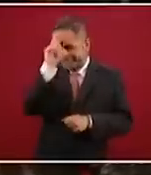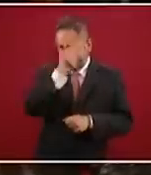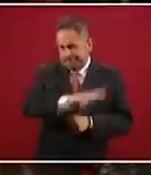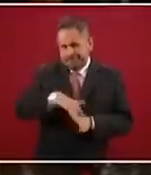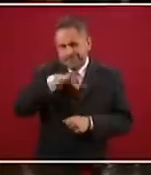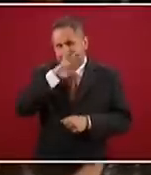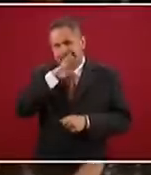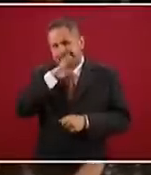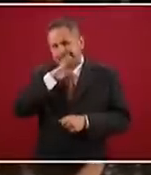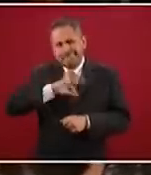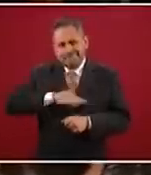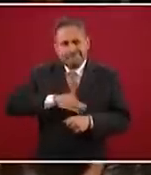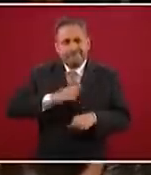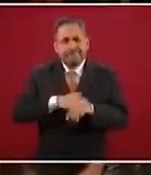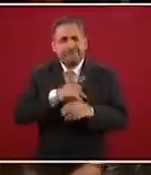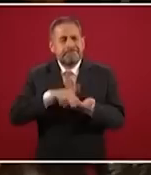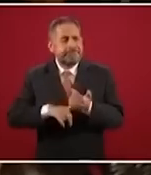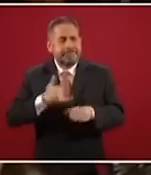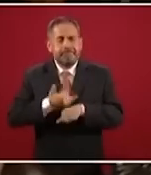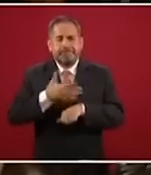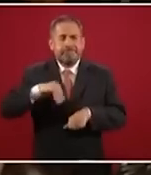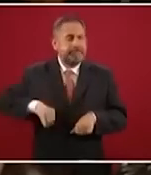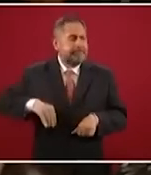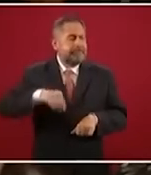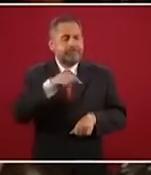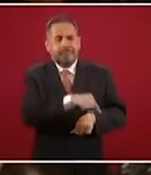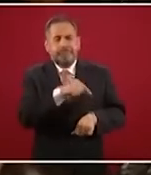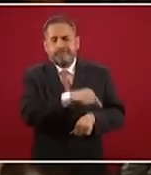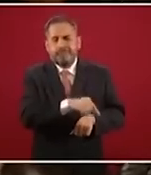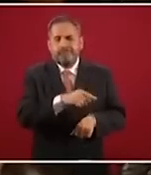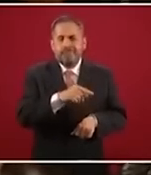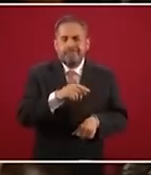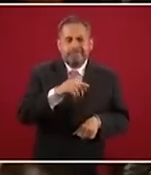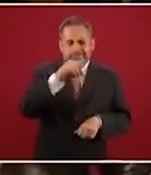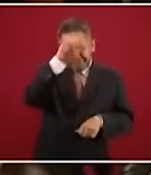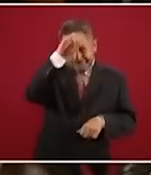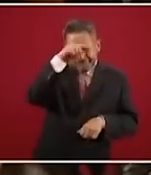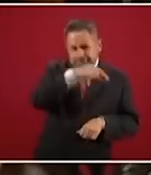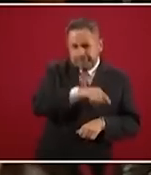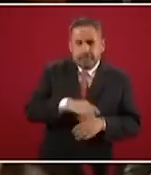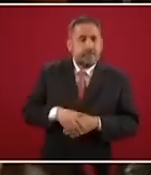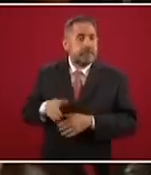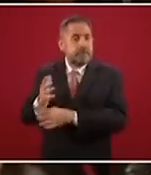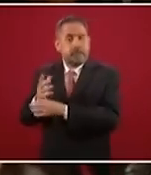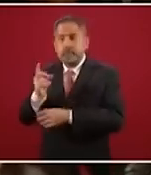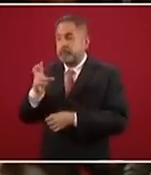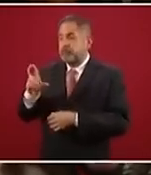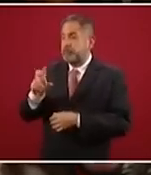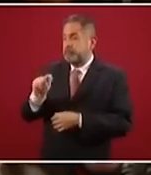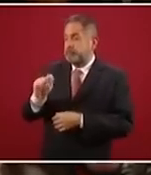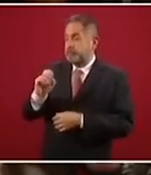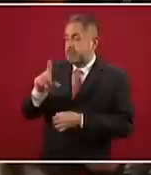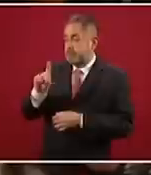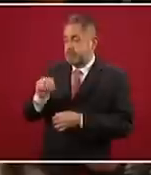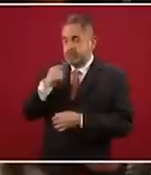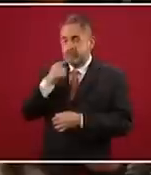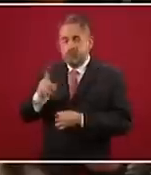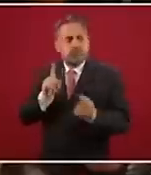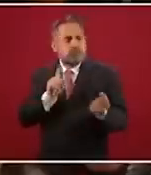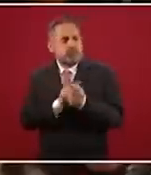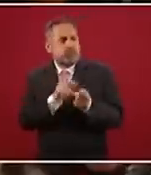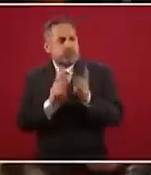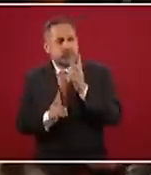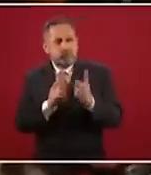en el país por la minería a cielo abierto, el doctor Víctor Toledo dijo que había recibido